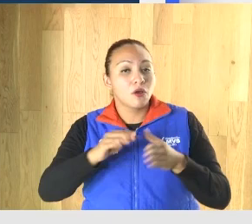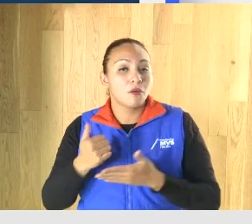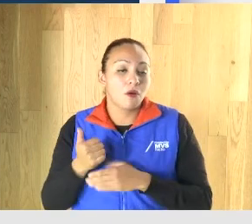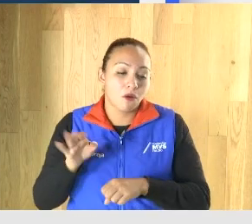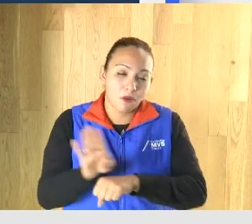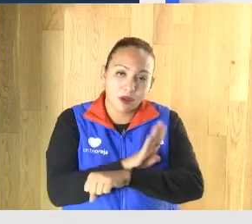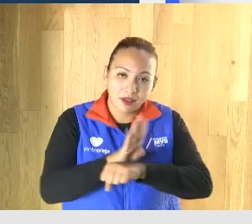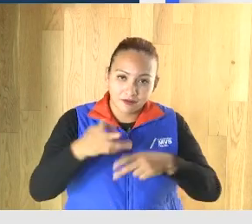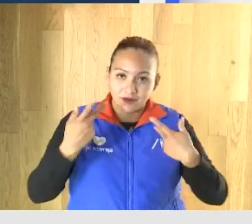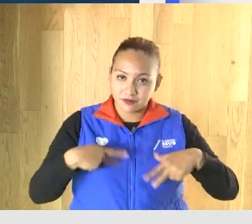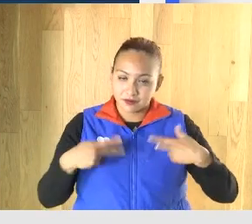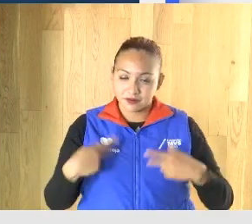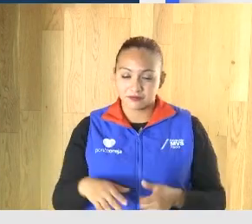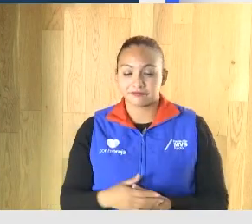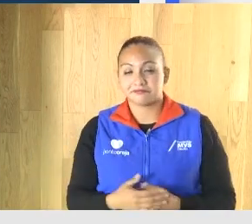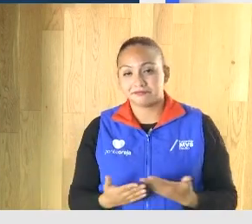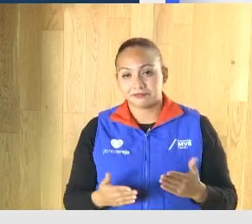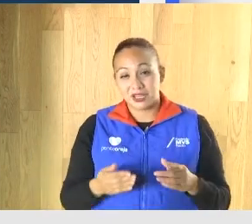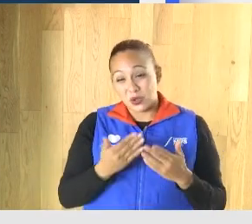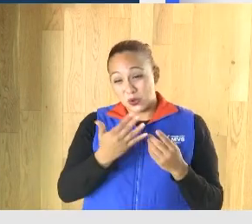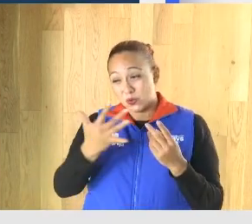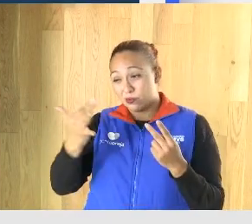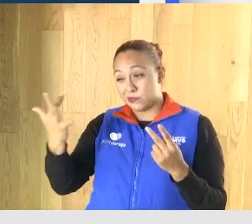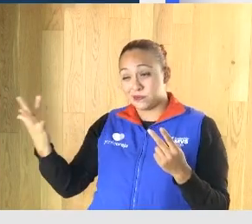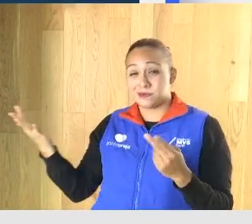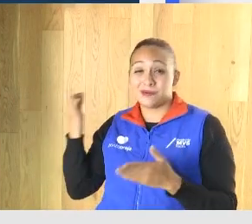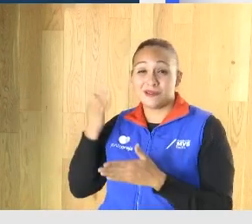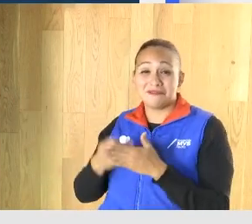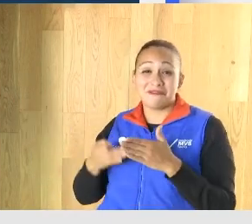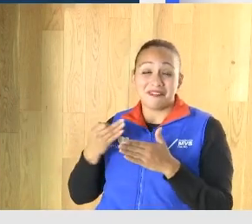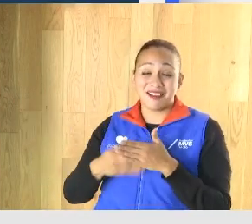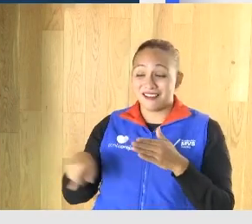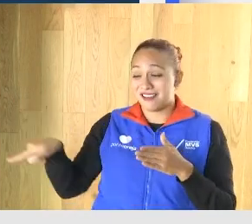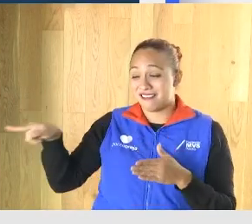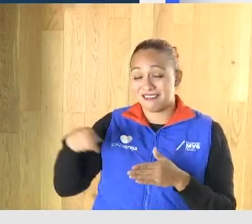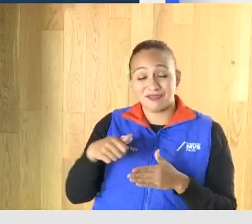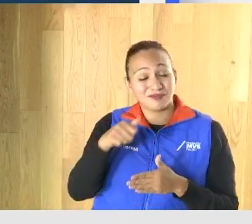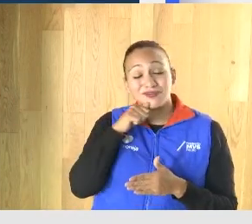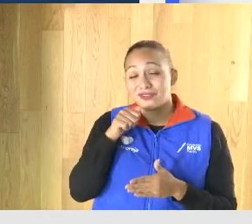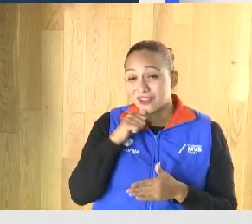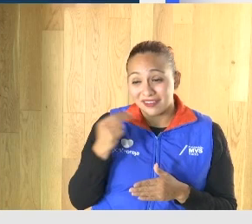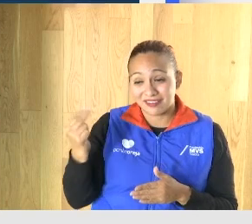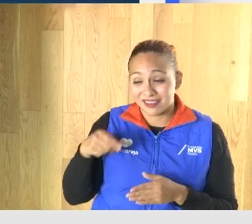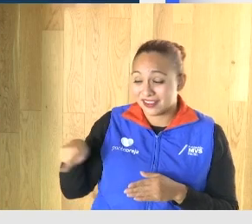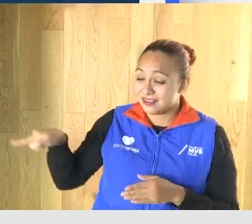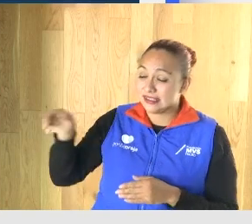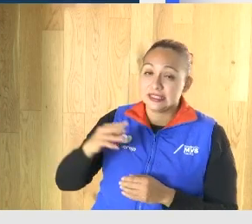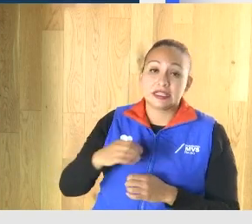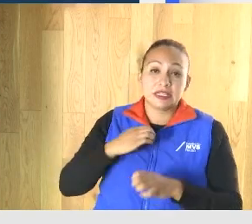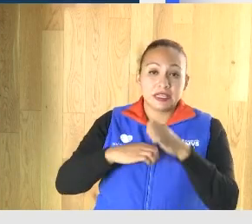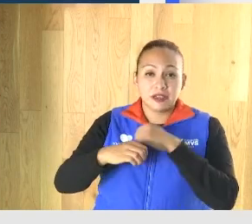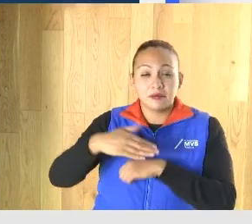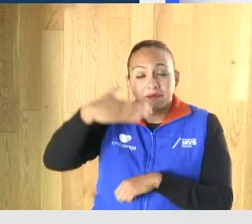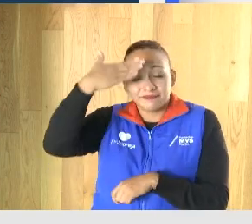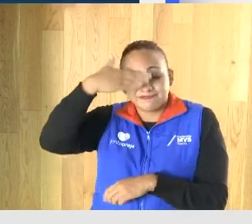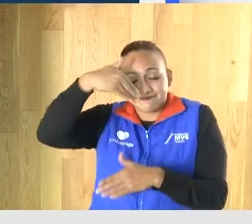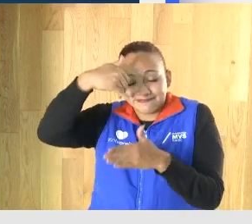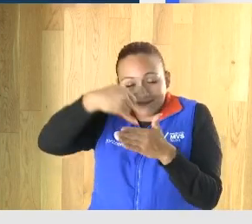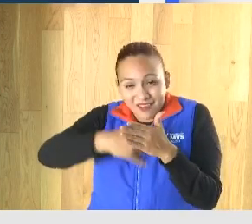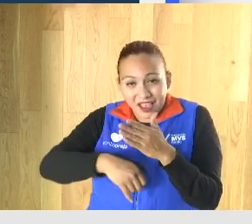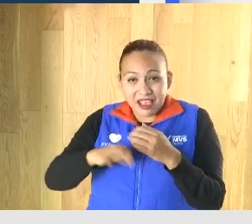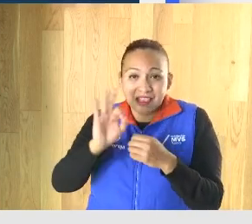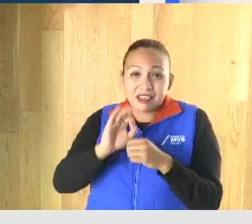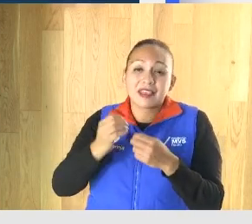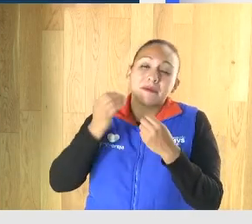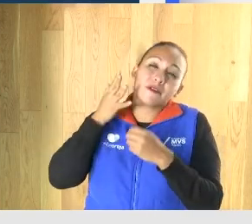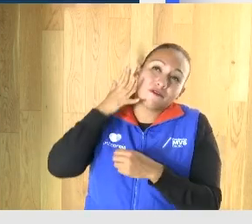externo y específico, ¿no? Con lo cual, bueno, todavía queda un largo camino para que las empresas tengan claros sus mapas de riesgo, sobre todo